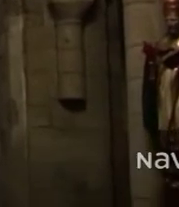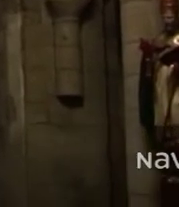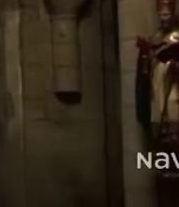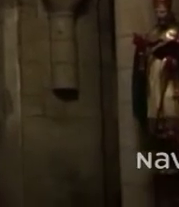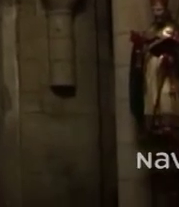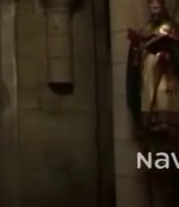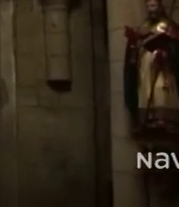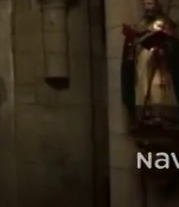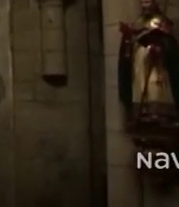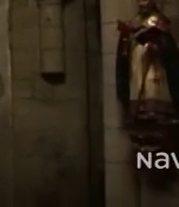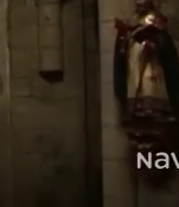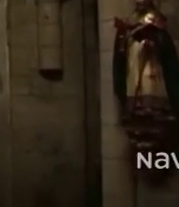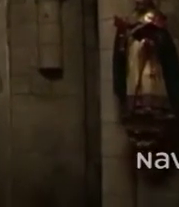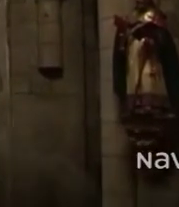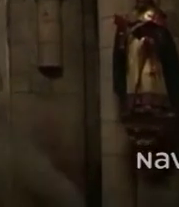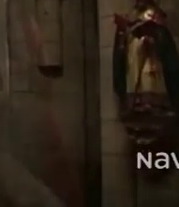agura,